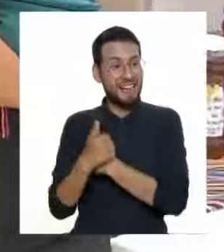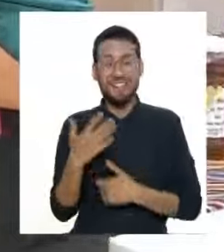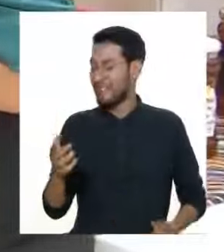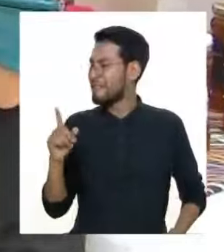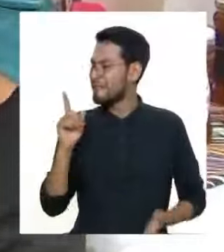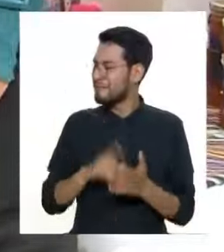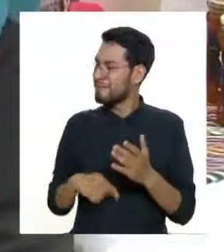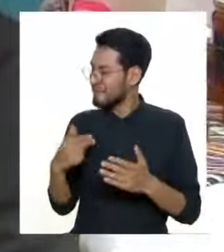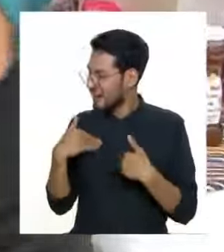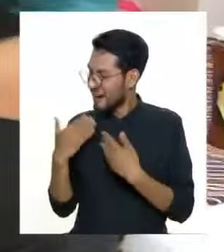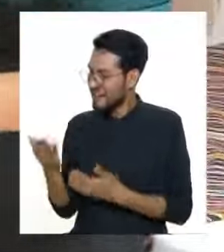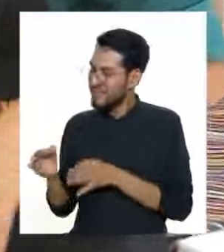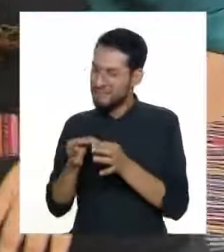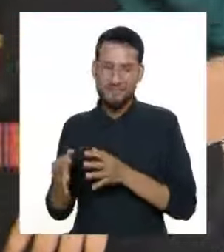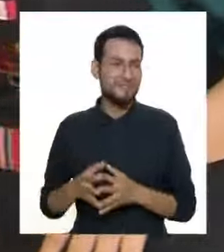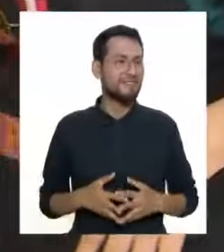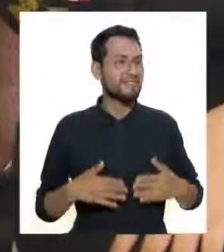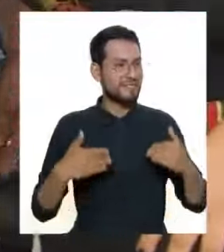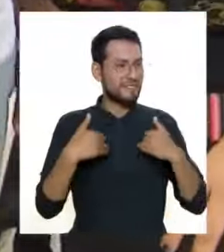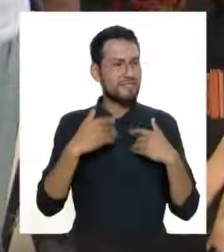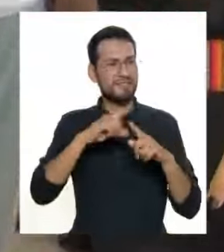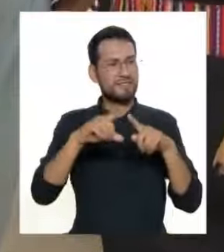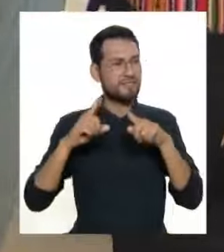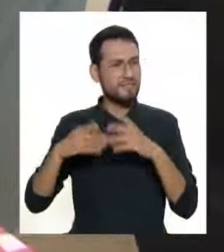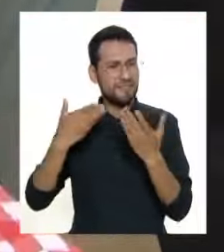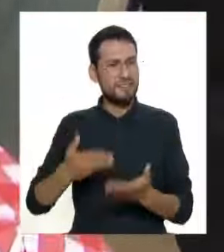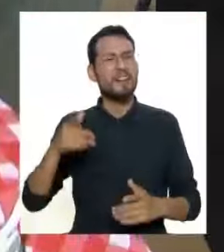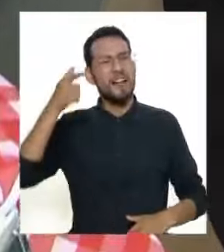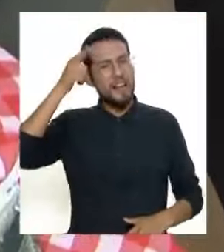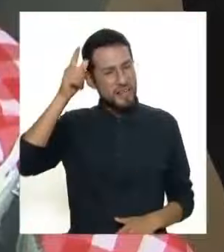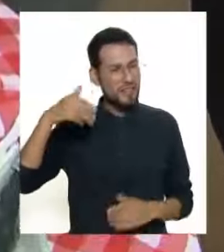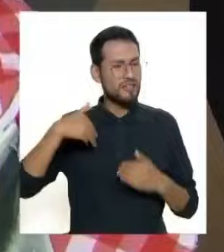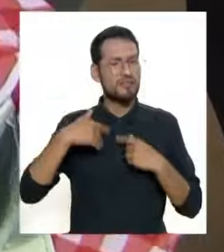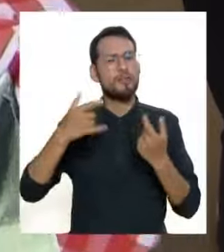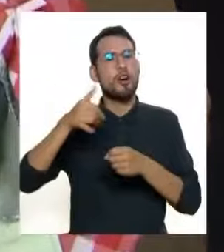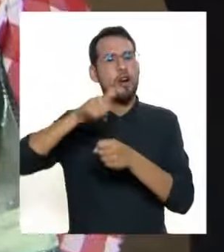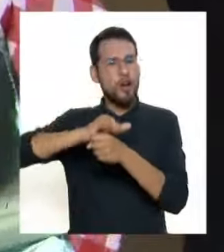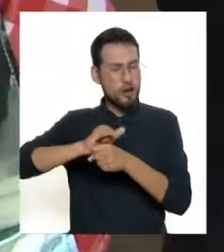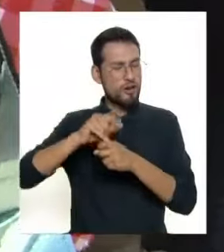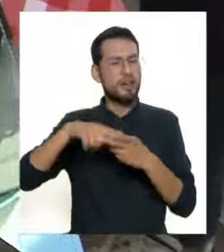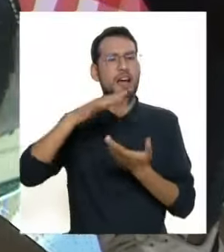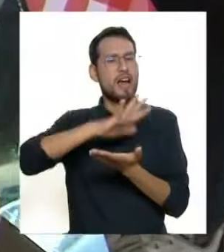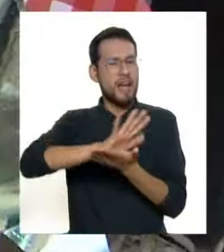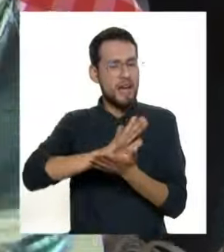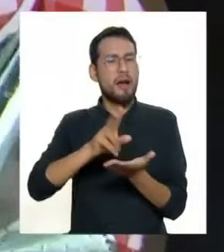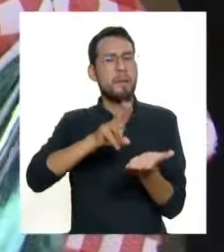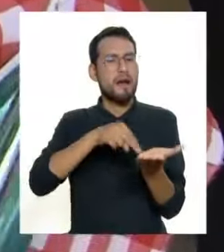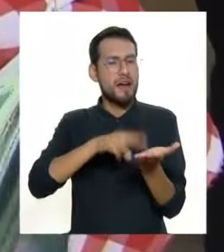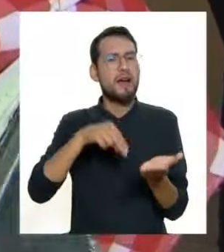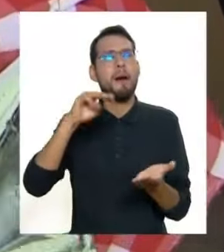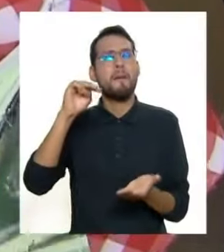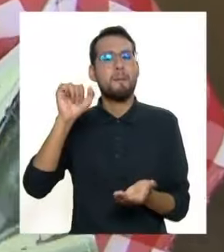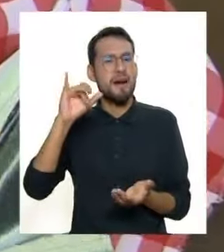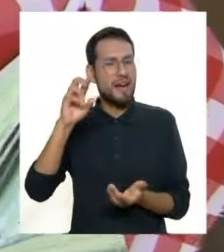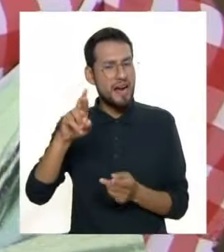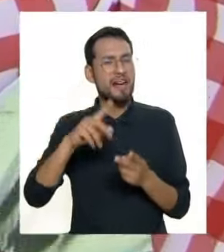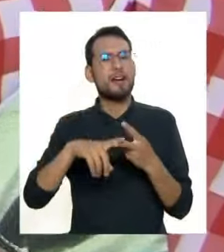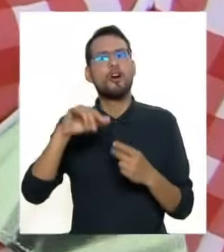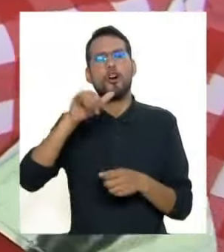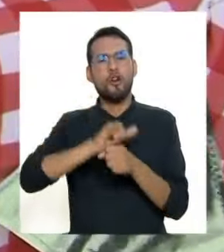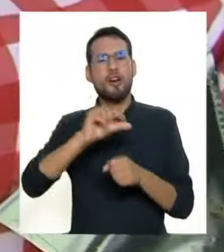primero es lo que tenemos aquí? Comentan. Acá tenemos todo lo que son productos lácteos, tenemos todo lo que son yogures, quesito, mantequilla, manjar, yogur griego. Todos